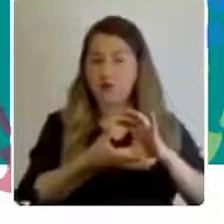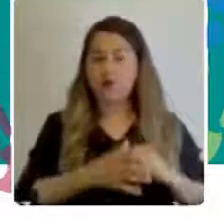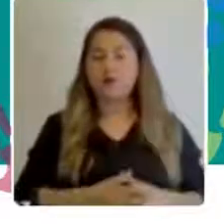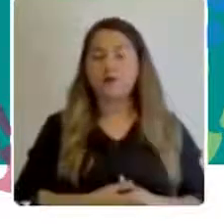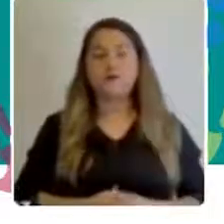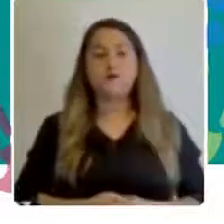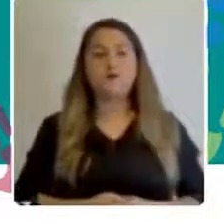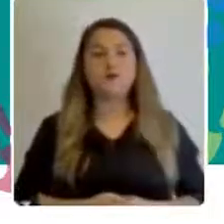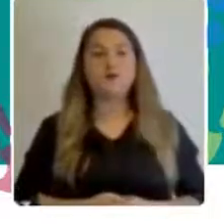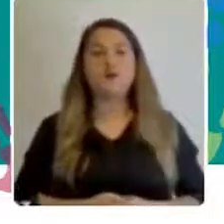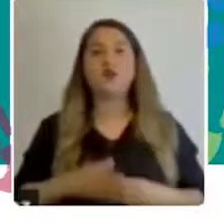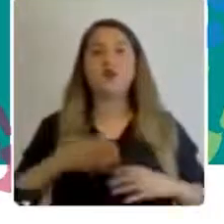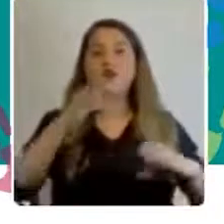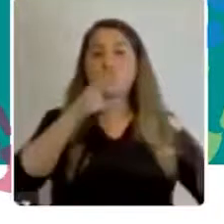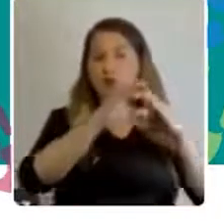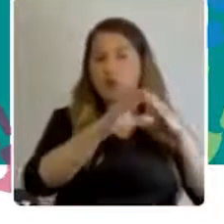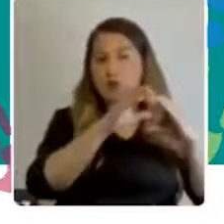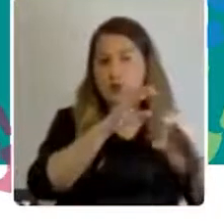Y comunicarse